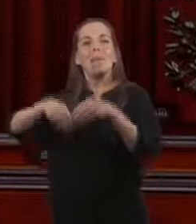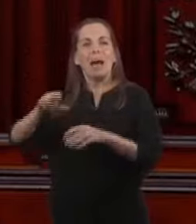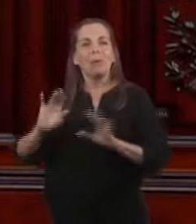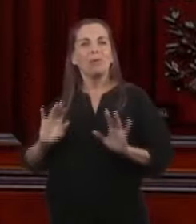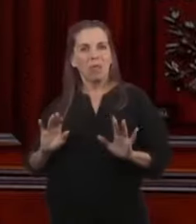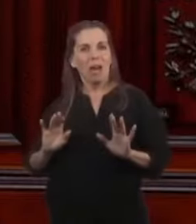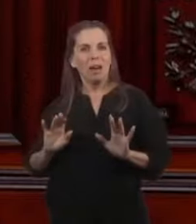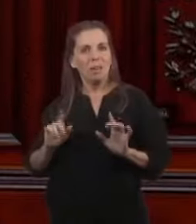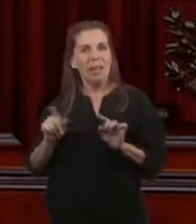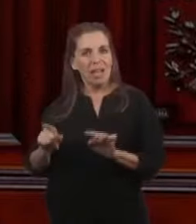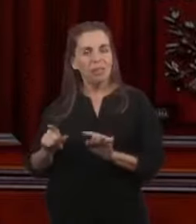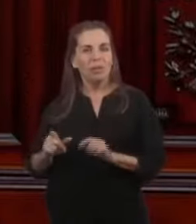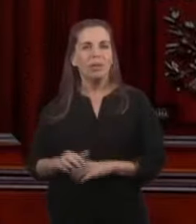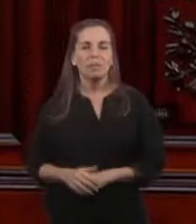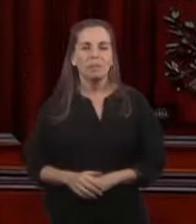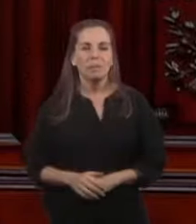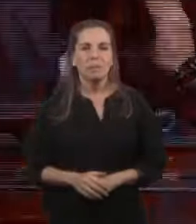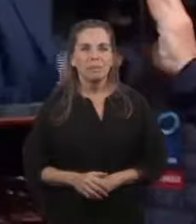por